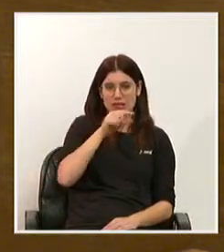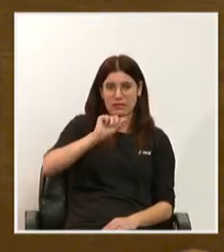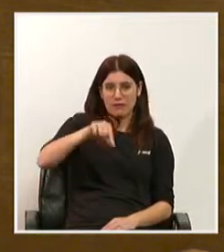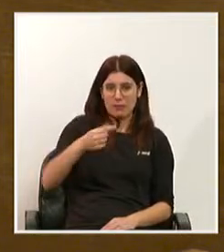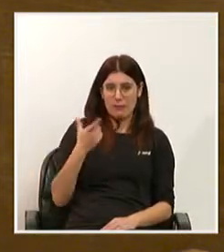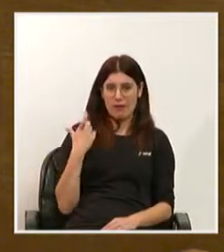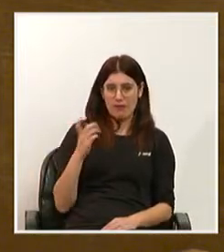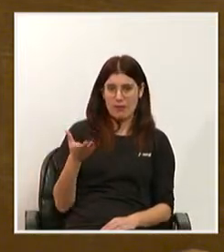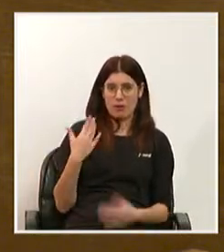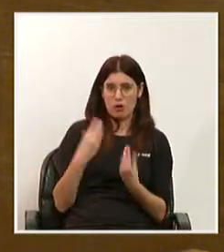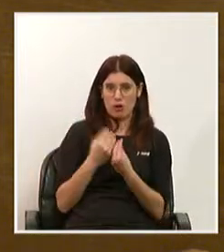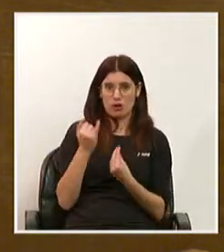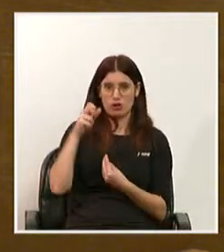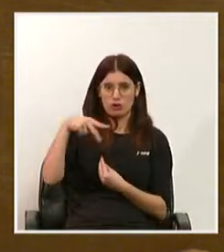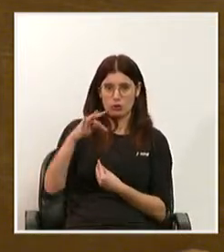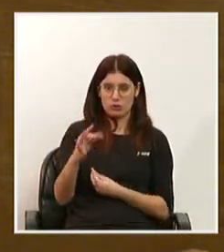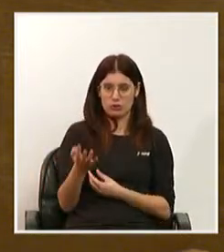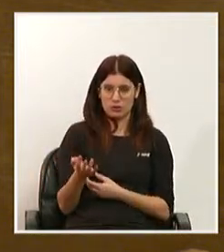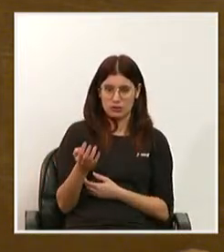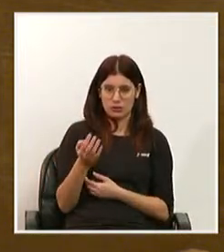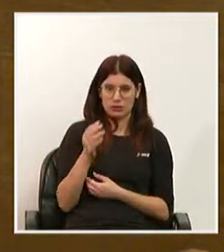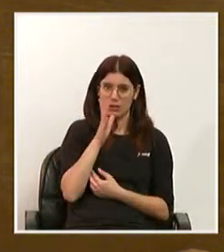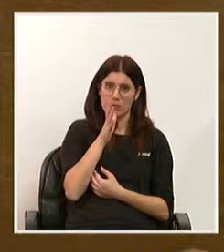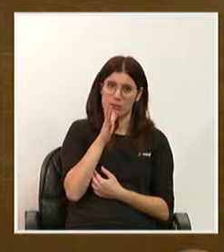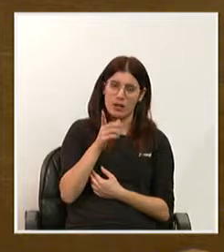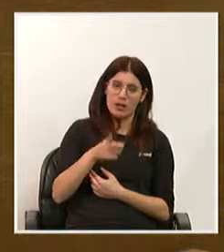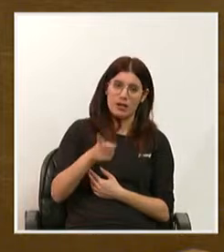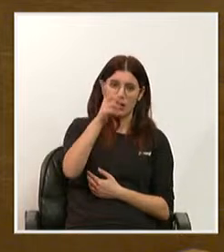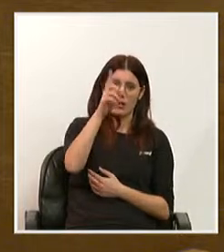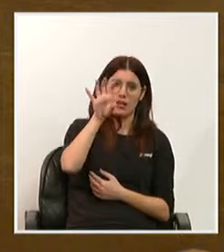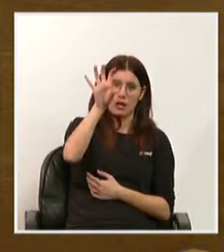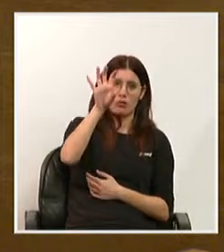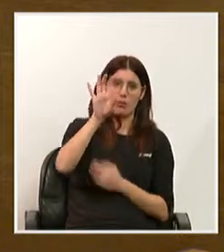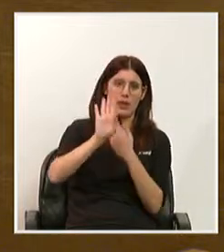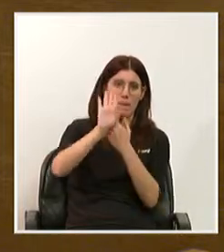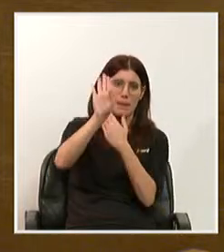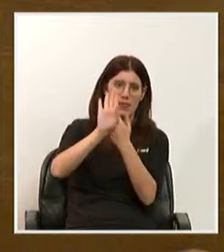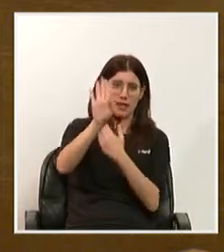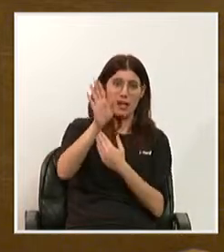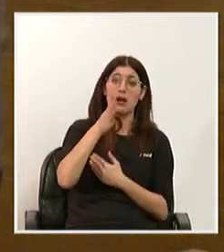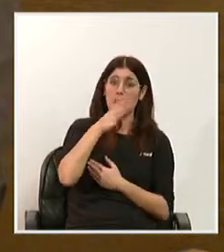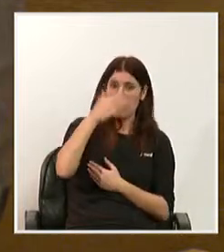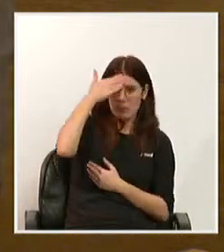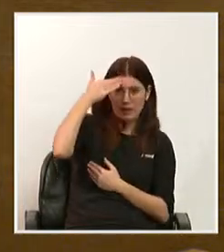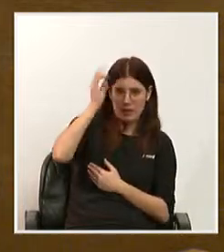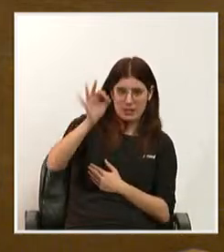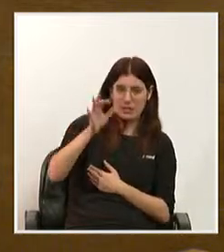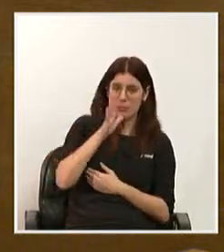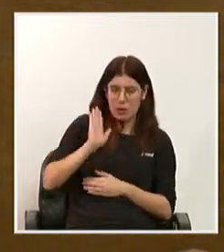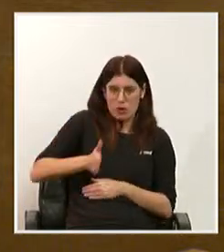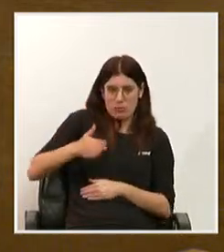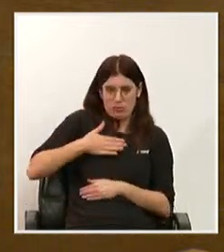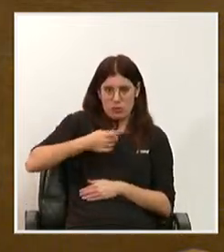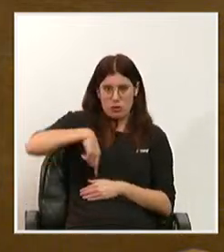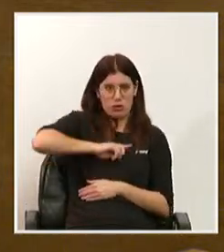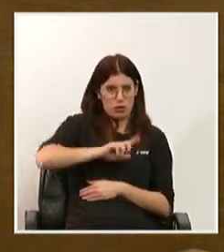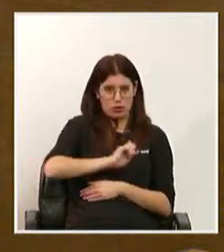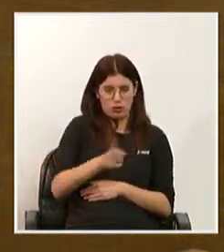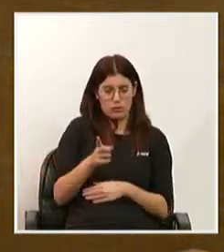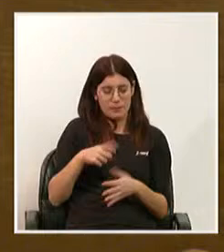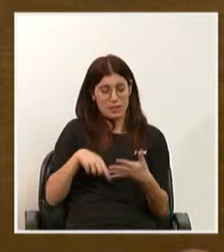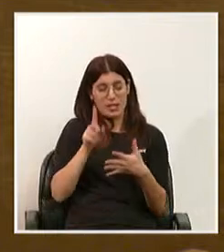con chuns camino de la comunidad hermana y vecina que puede merecerlo pero no a Costa nuestra y como Quinto